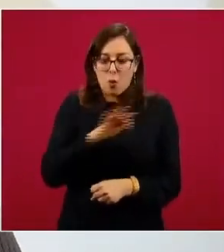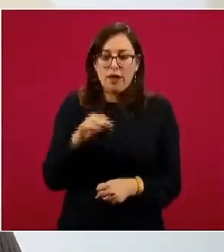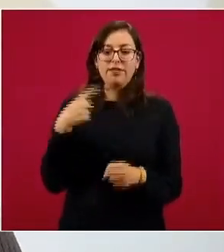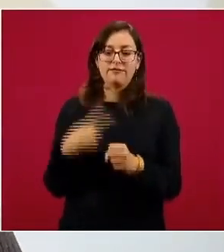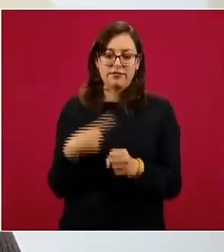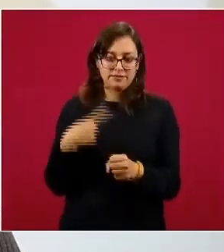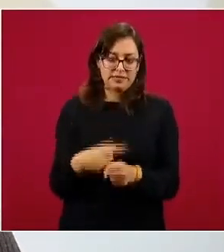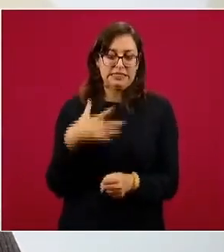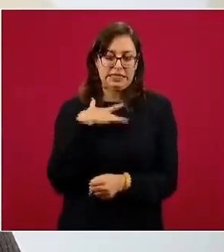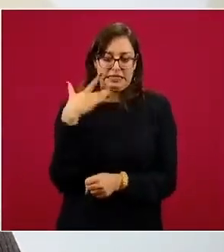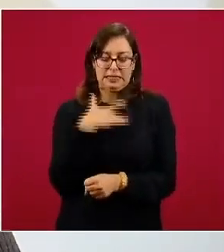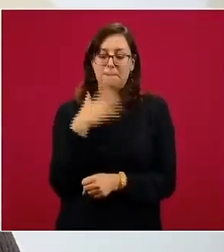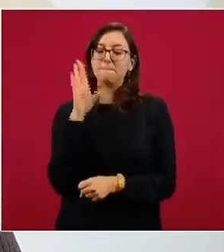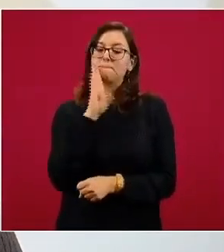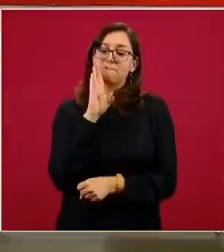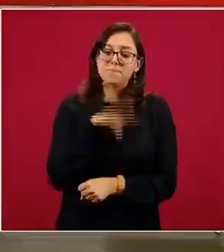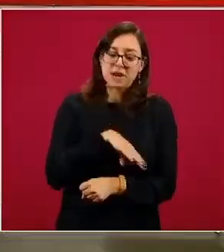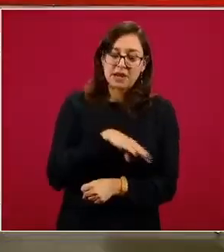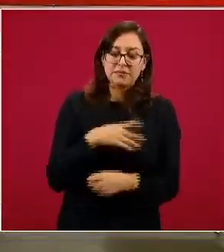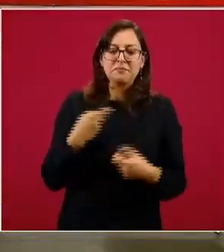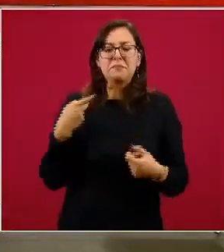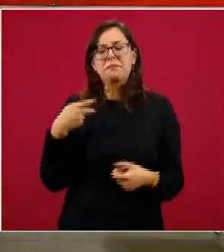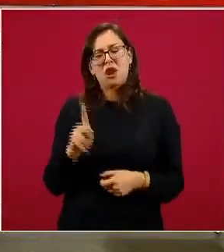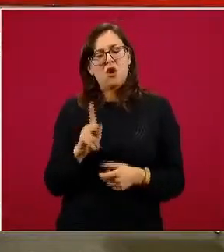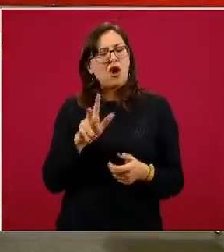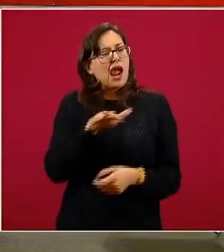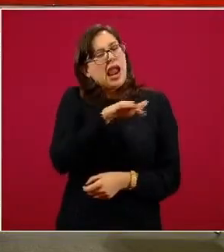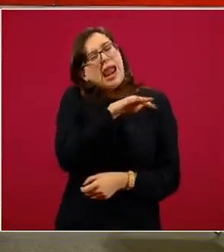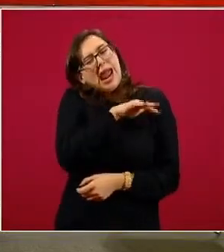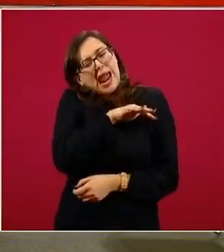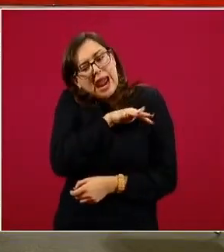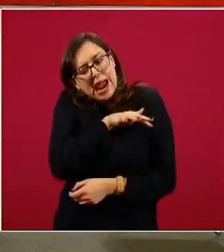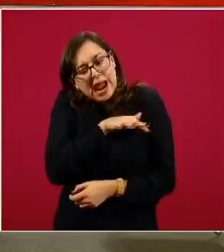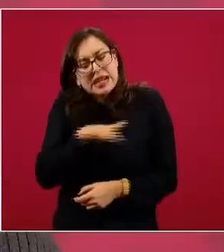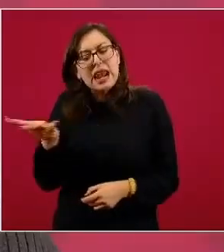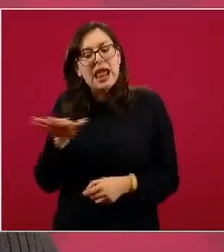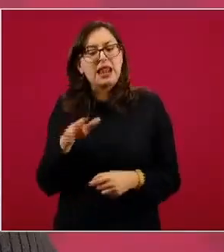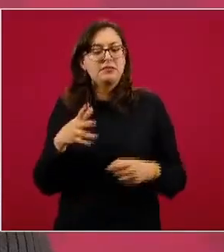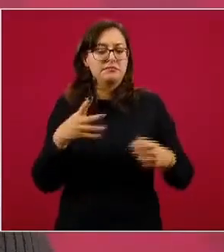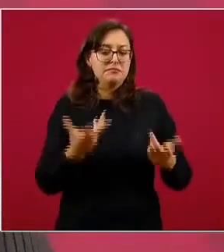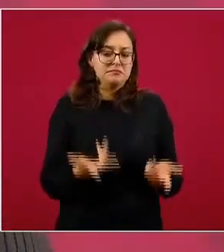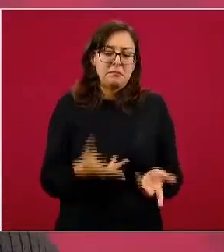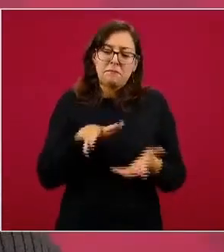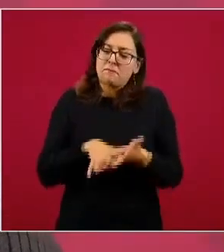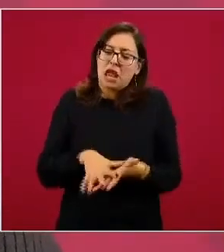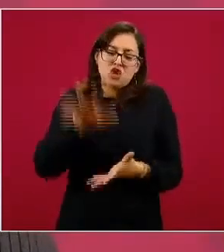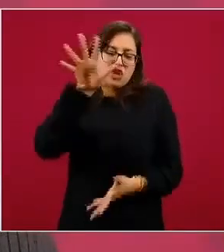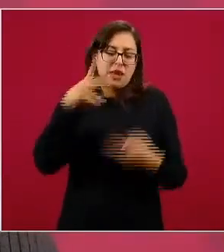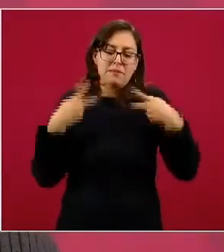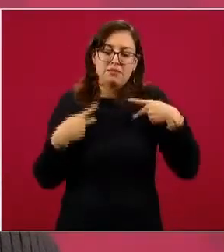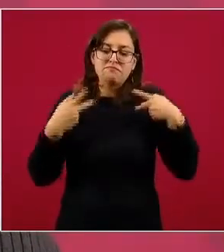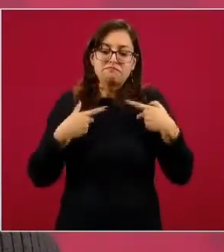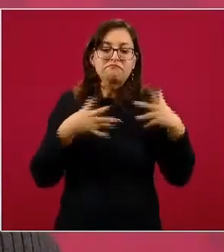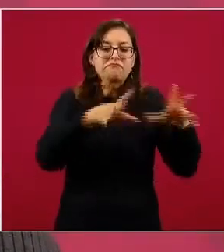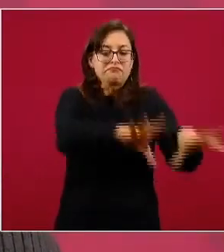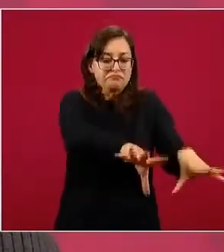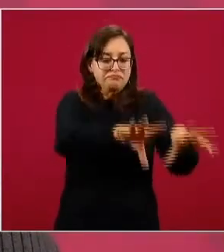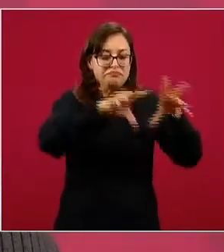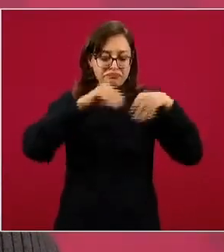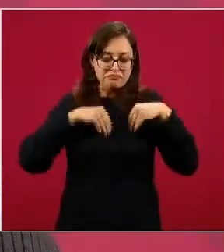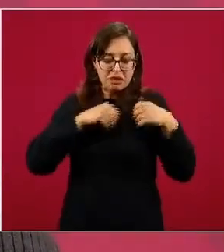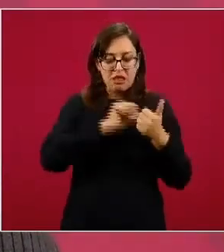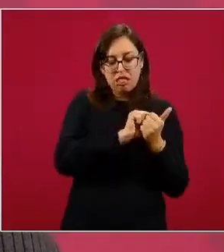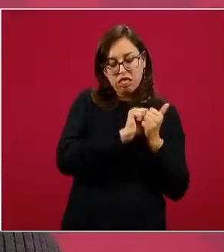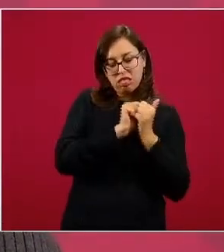los signos y los síntomas de la enfermedad. Pero la mayoría de las personas, la gran mayoría de las personas lo